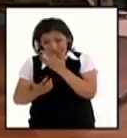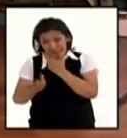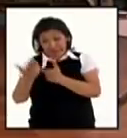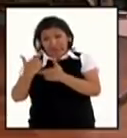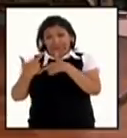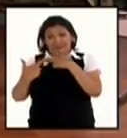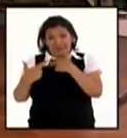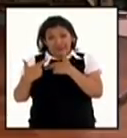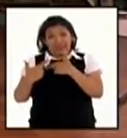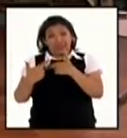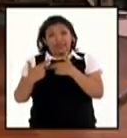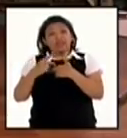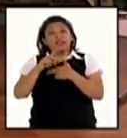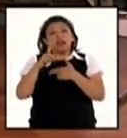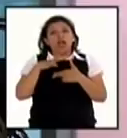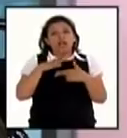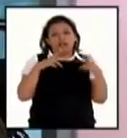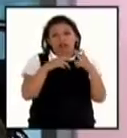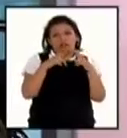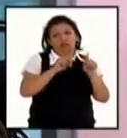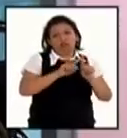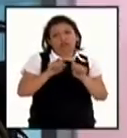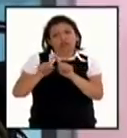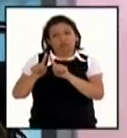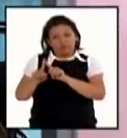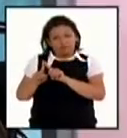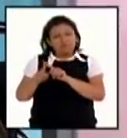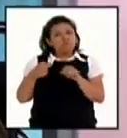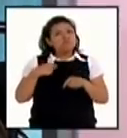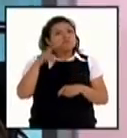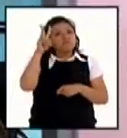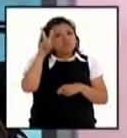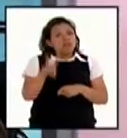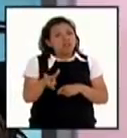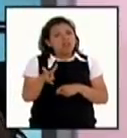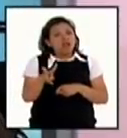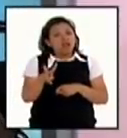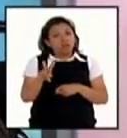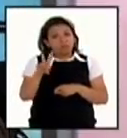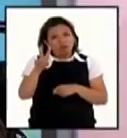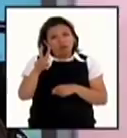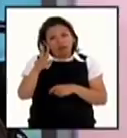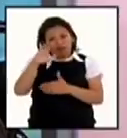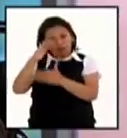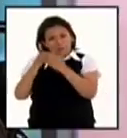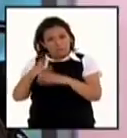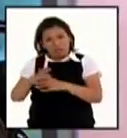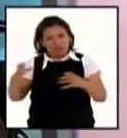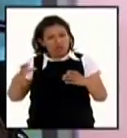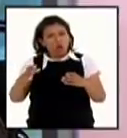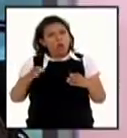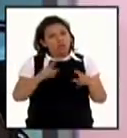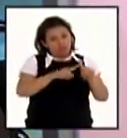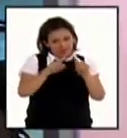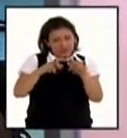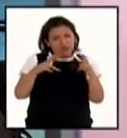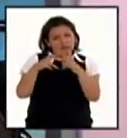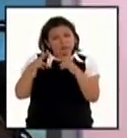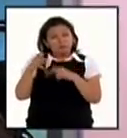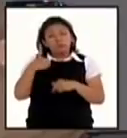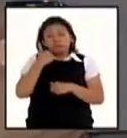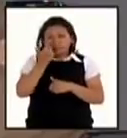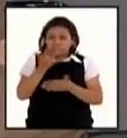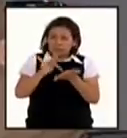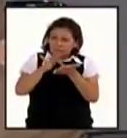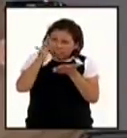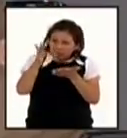país multirreligioso. Es cierto, nos vamos hacia un país multirreligioso. Elio, yo te quiero agradecer mucho de que nos hayas acompañado. Tus